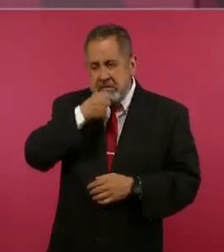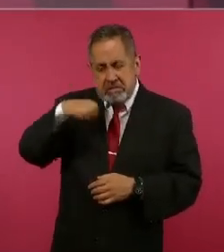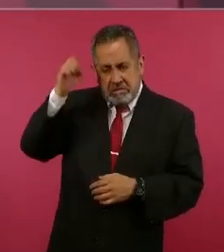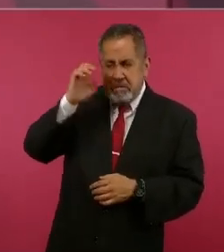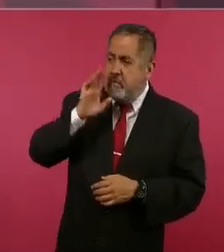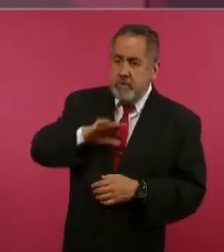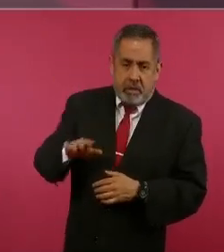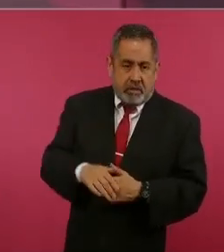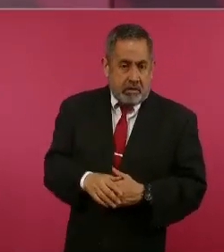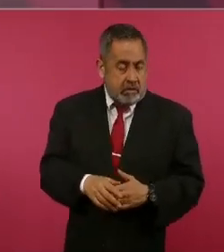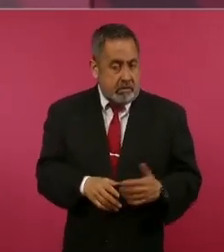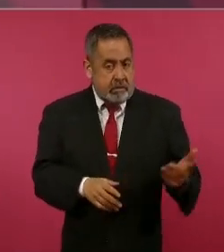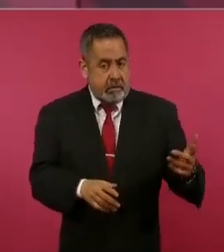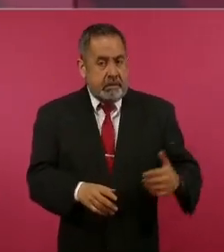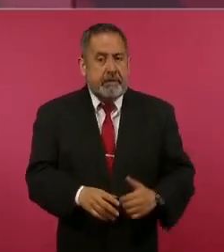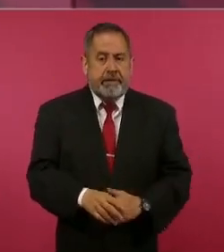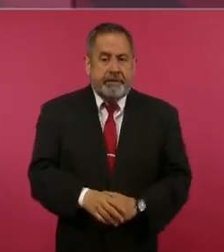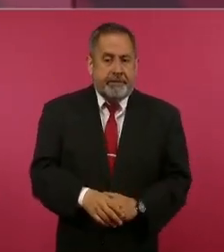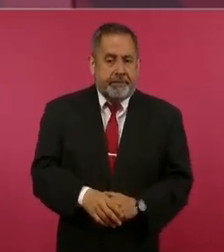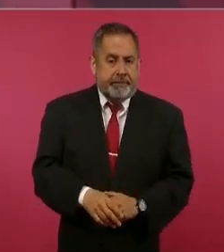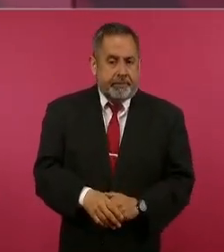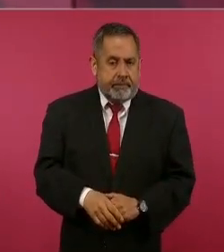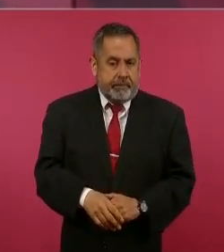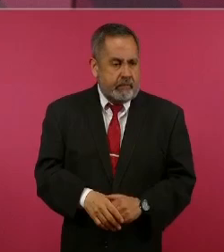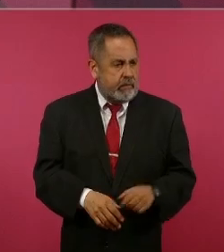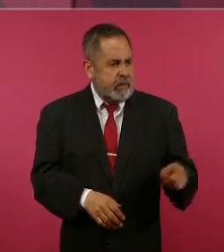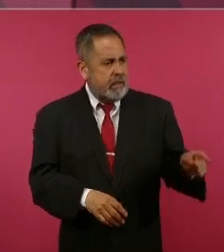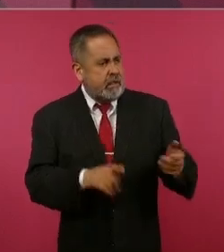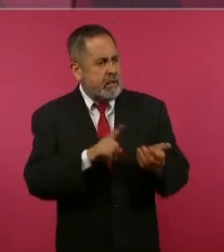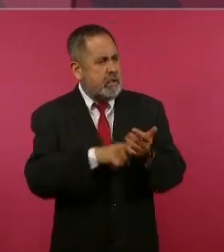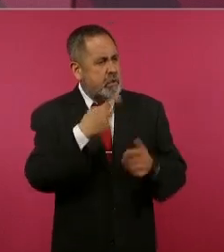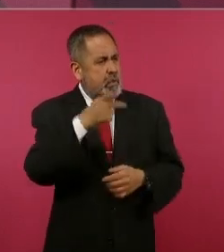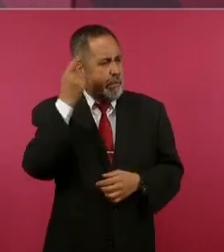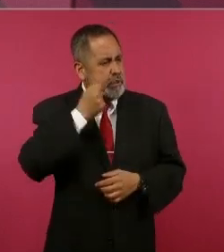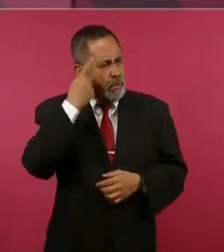mayores. Ah, ¿y tus pensiones?